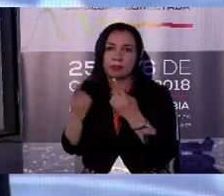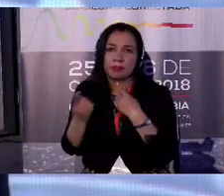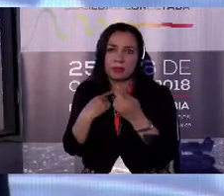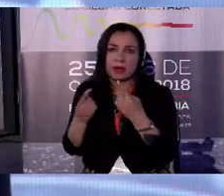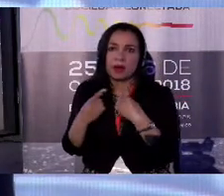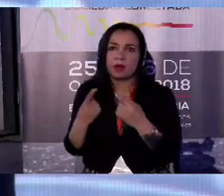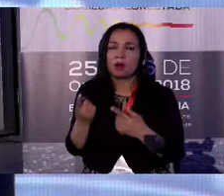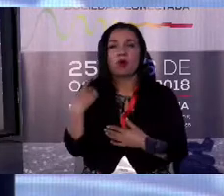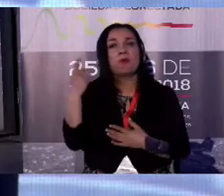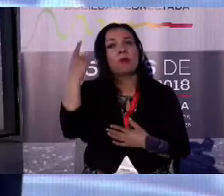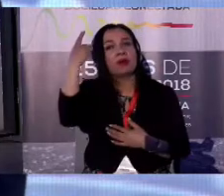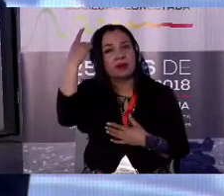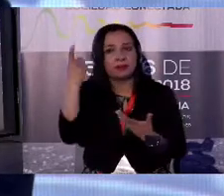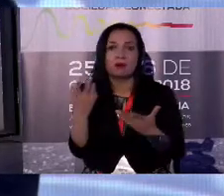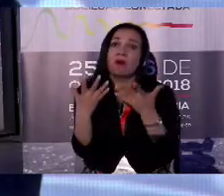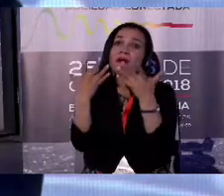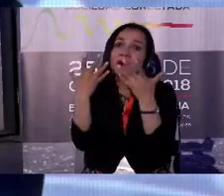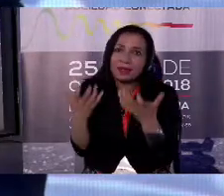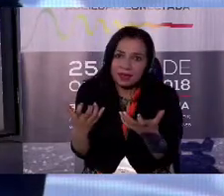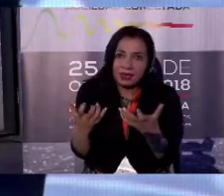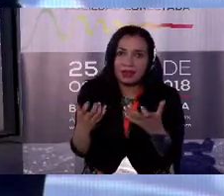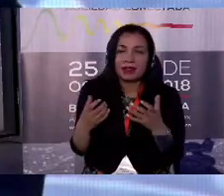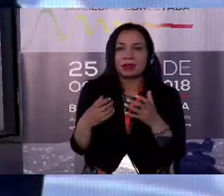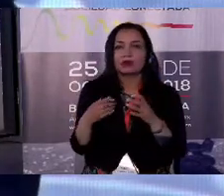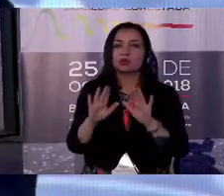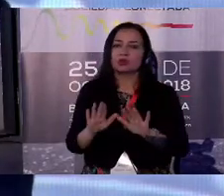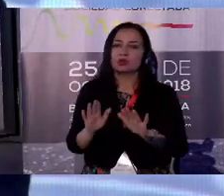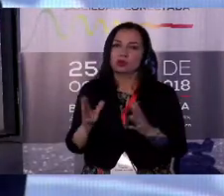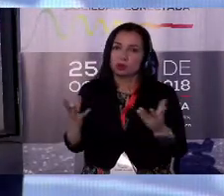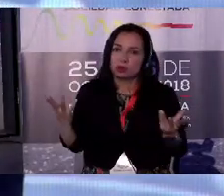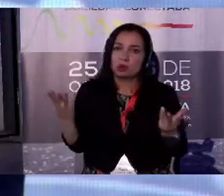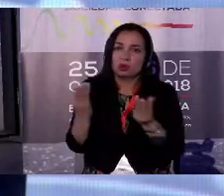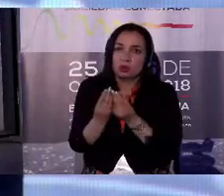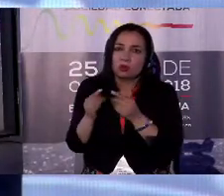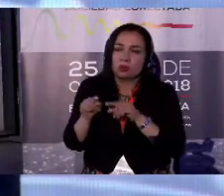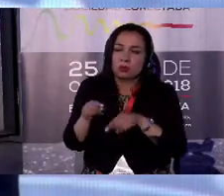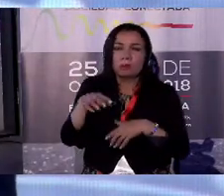voluntad política y que este sector a veces esté representado